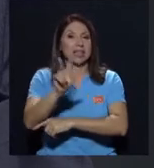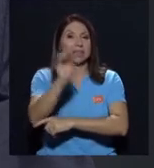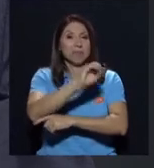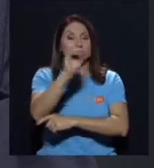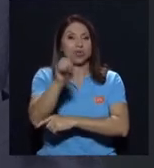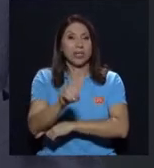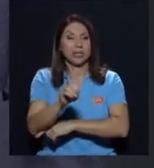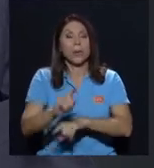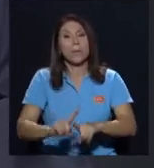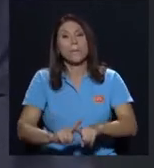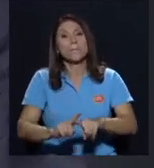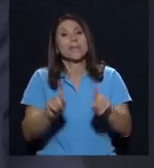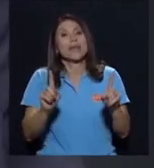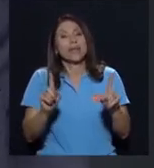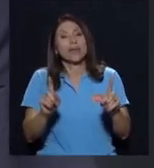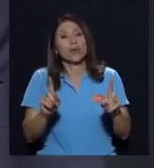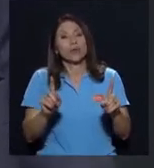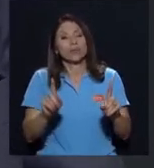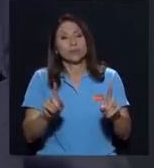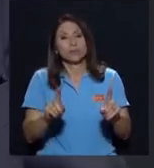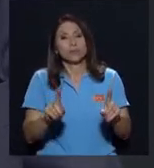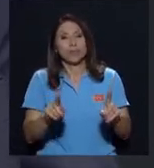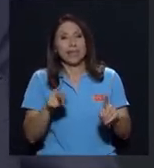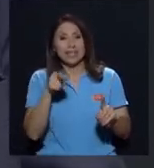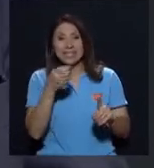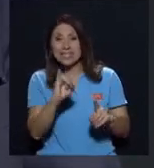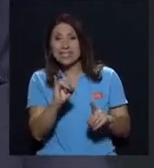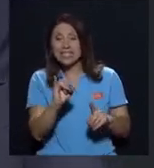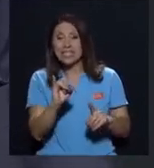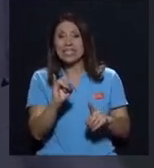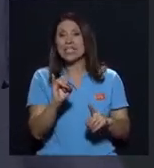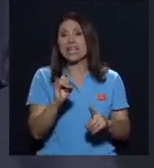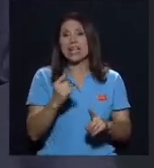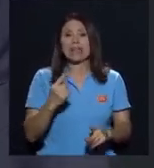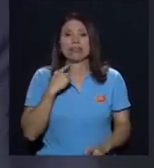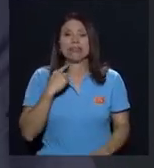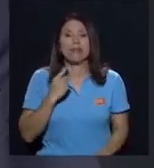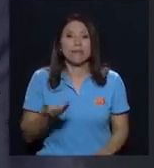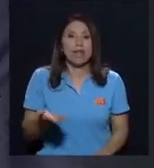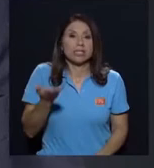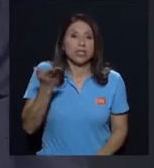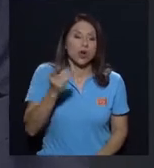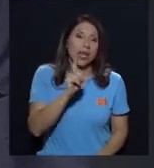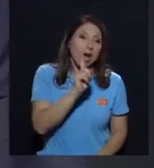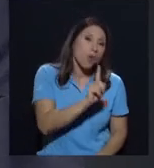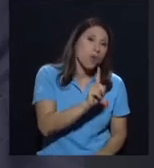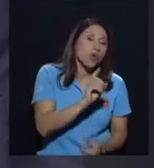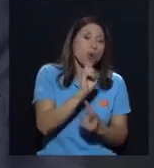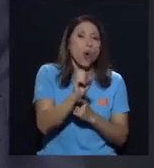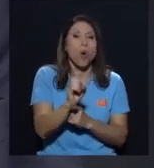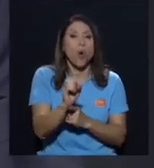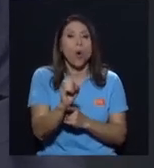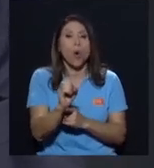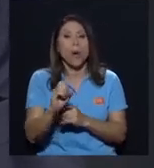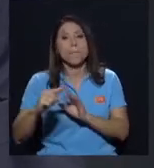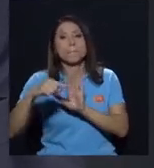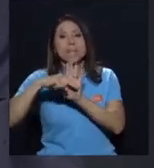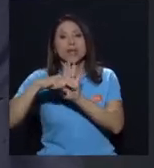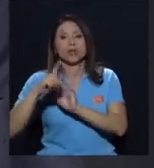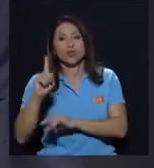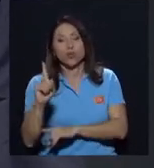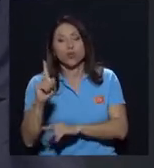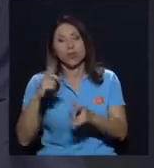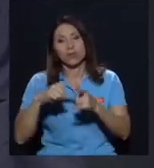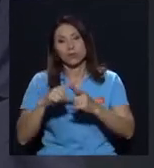100 como meta de inflación pero sin la inflación llega a ser 1 o menos 1 a ahí el banco central no se